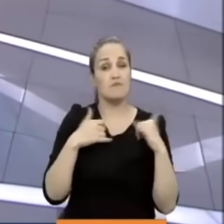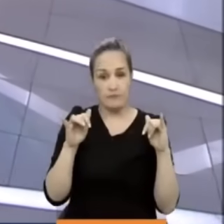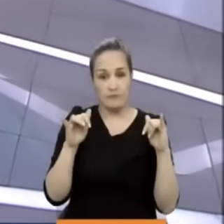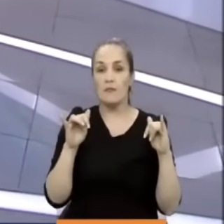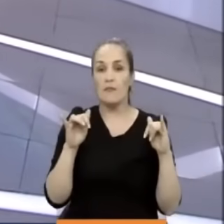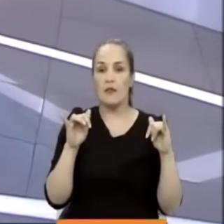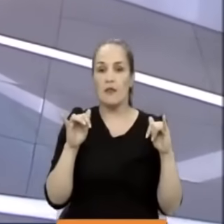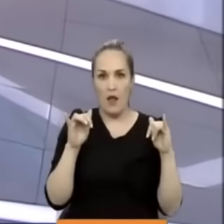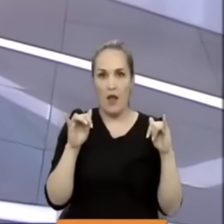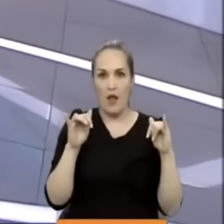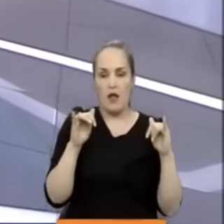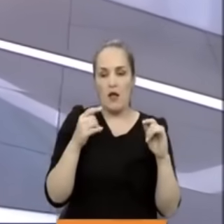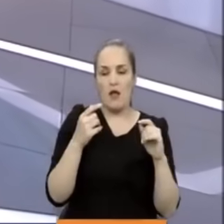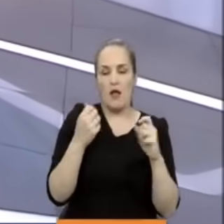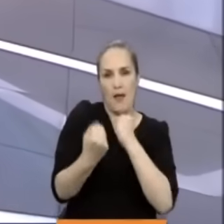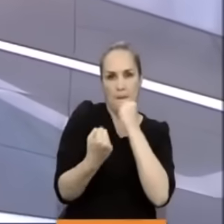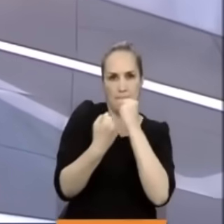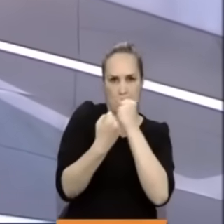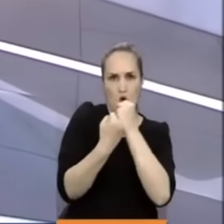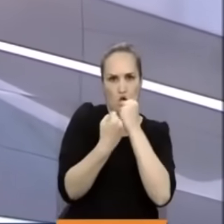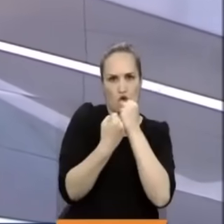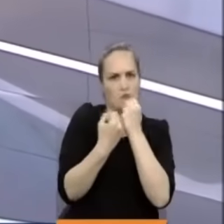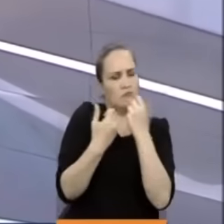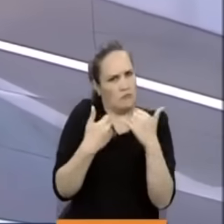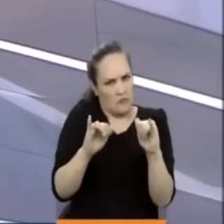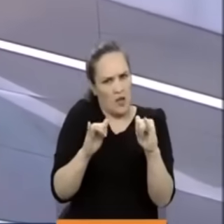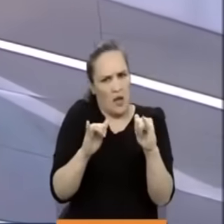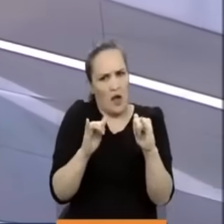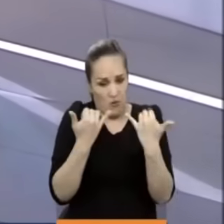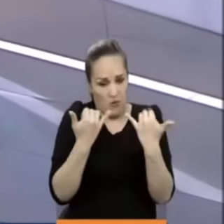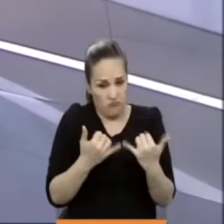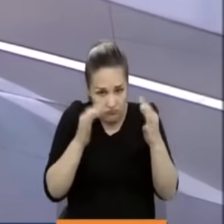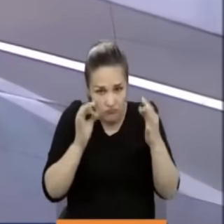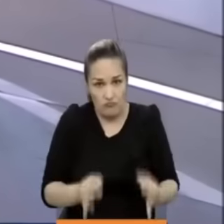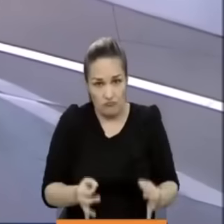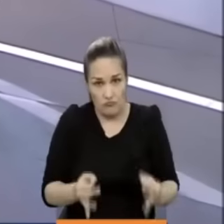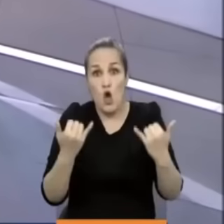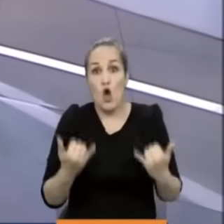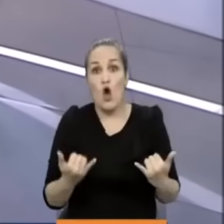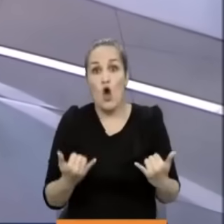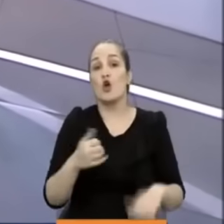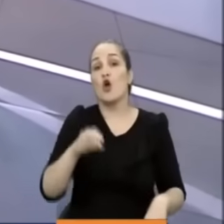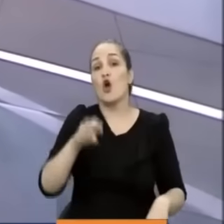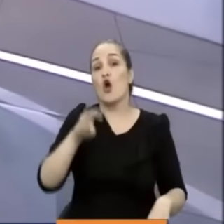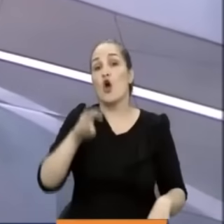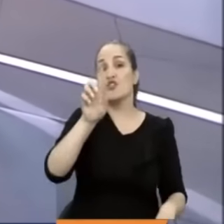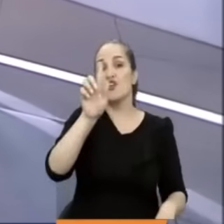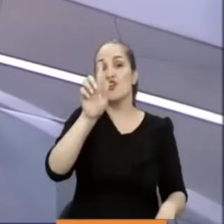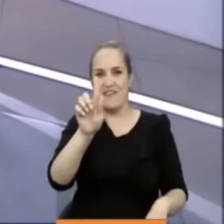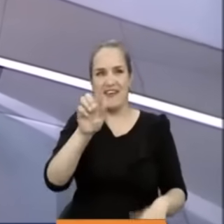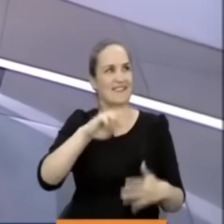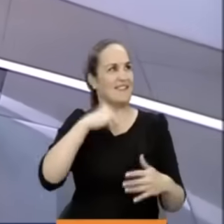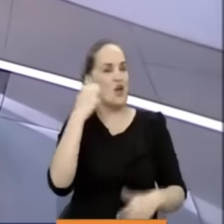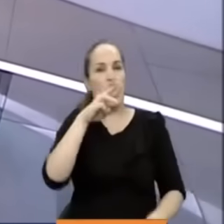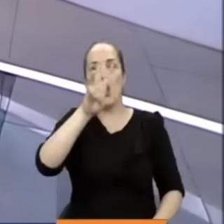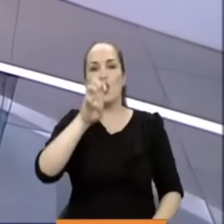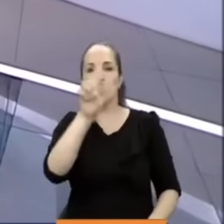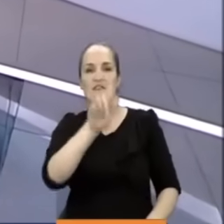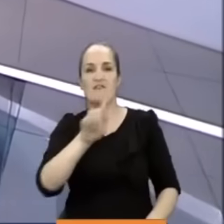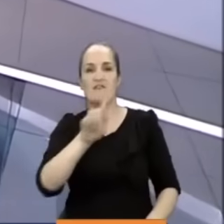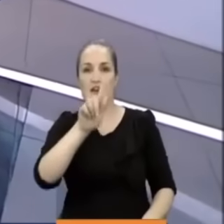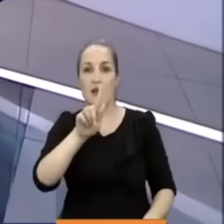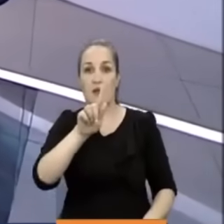en el respaldo a esta iniciativa, que también hay que decir, lo que hoy se produjo en el 8F, como ya se está llamando en las redes, fue una